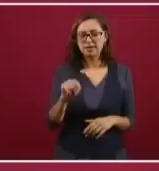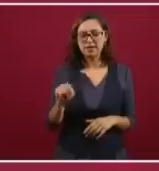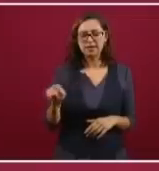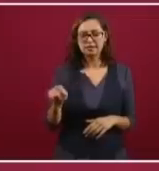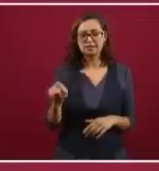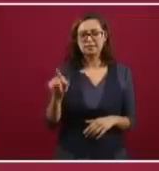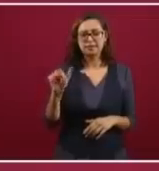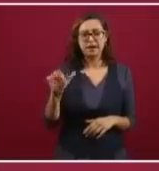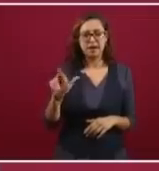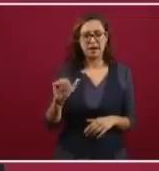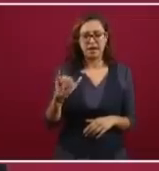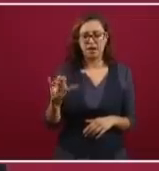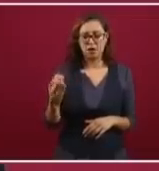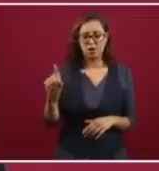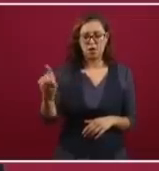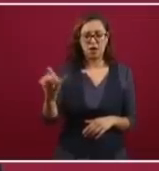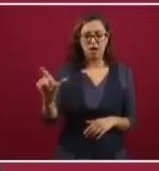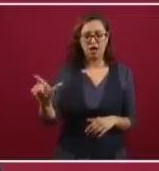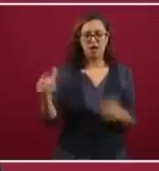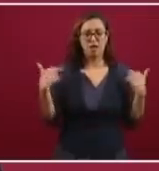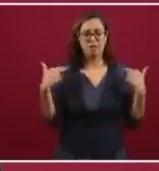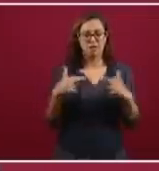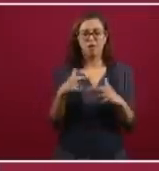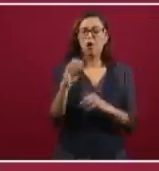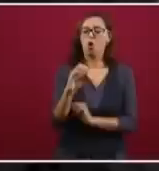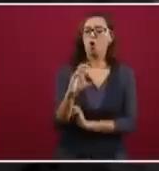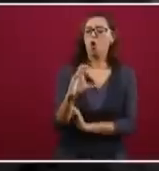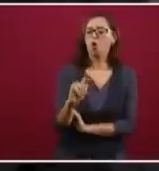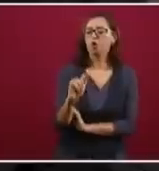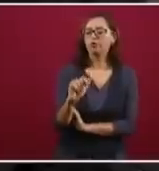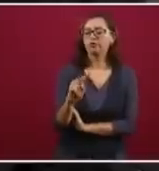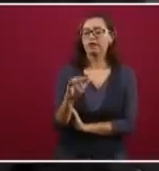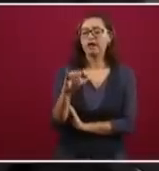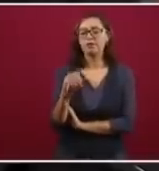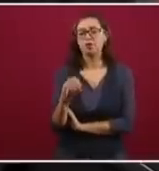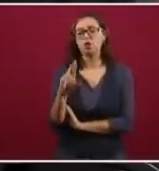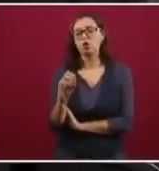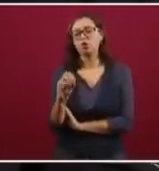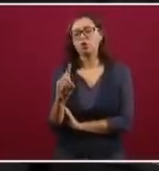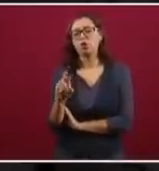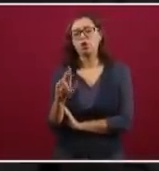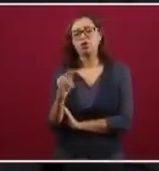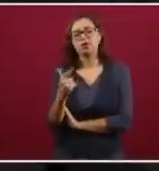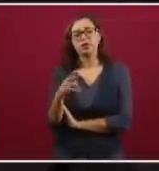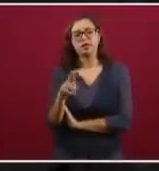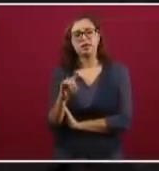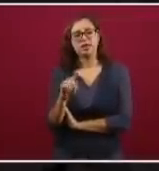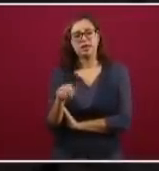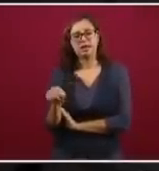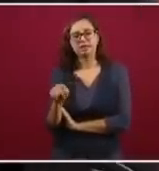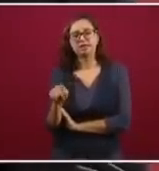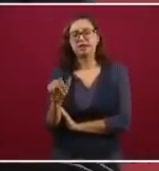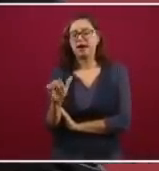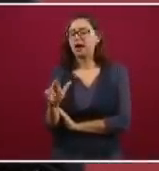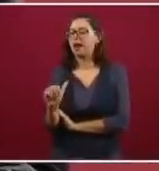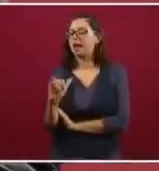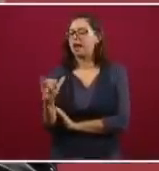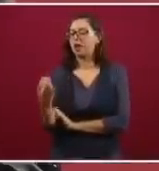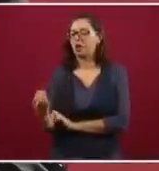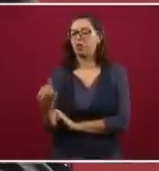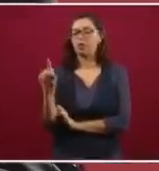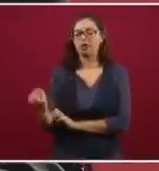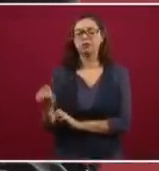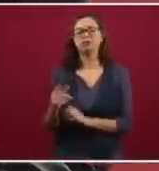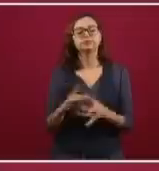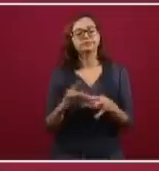mi maestro, Octavio Rodríguez Araujo, que se llamaba Partidos Políticos